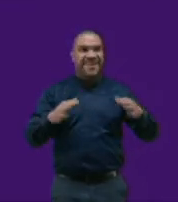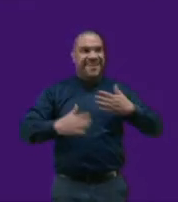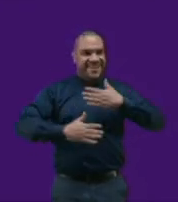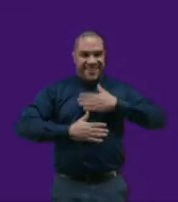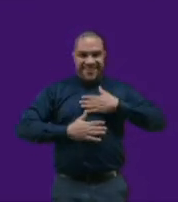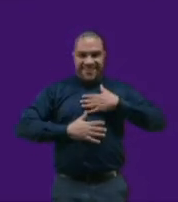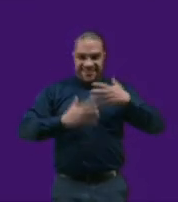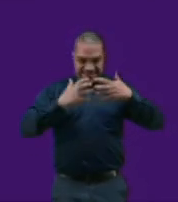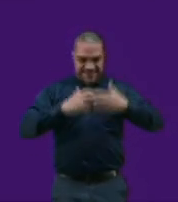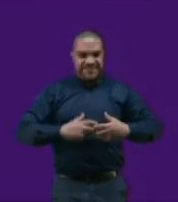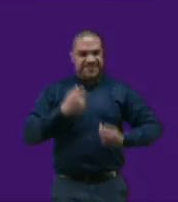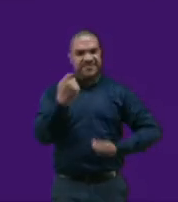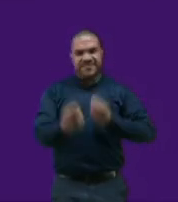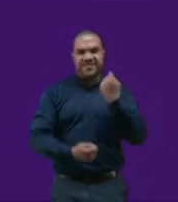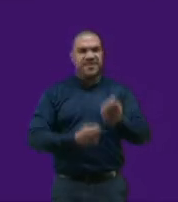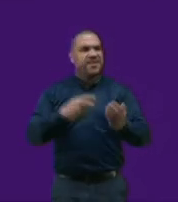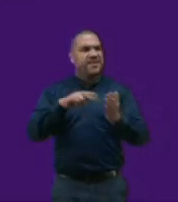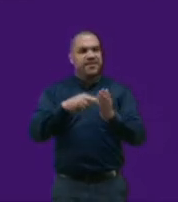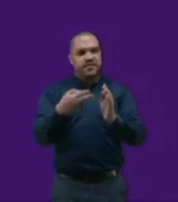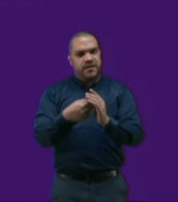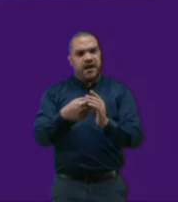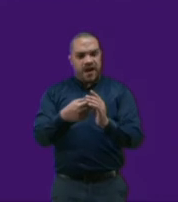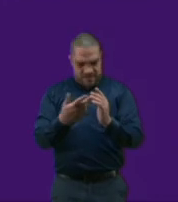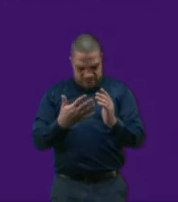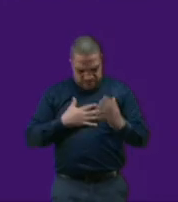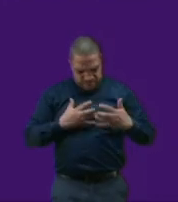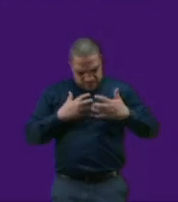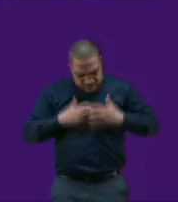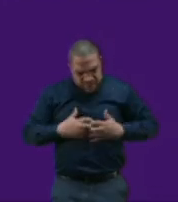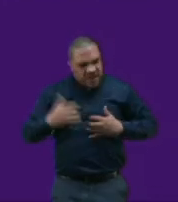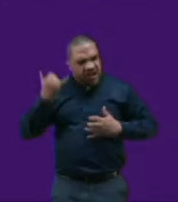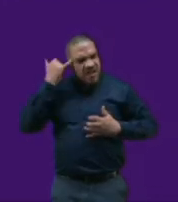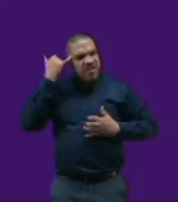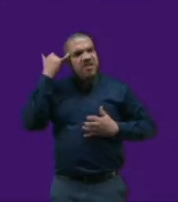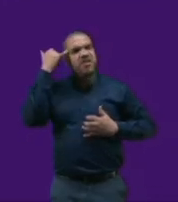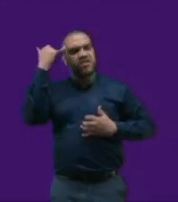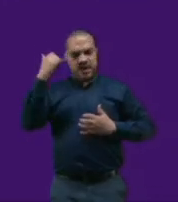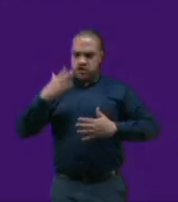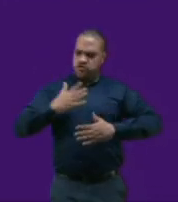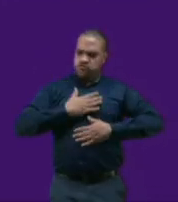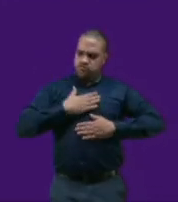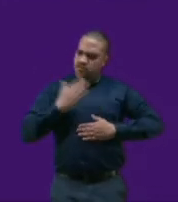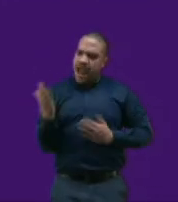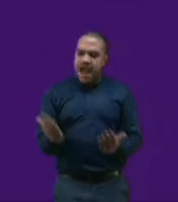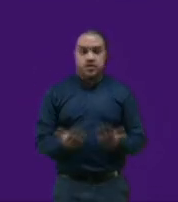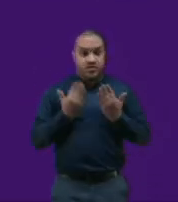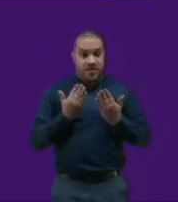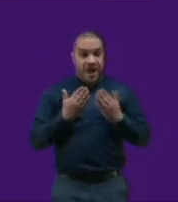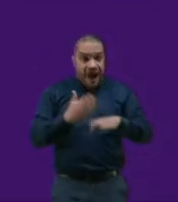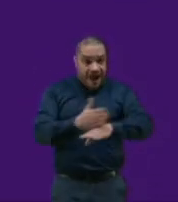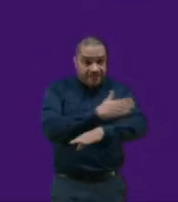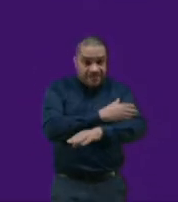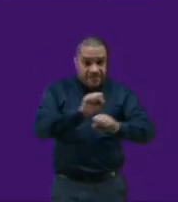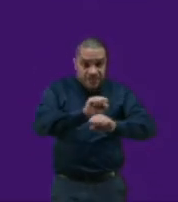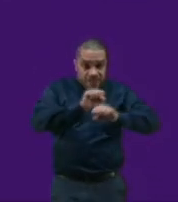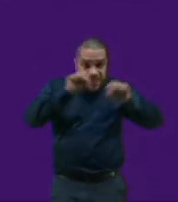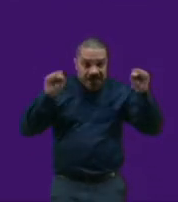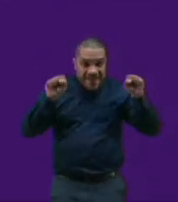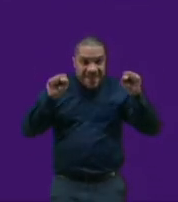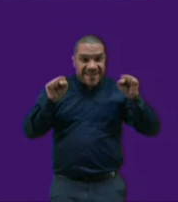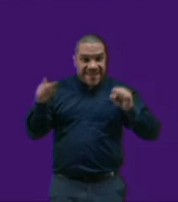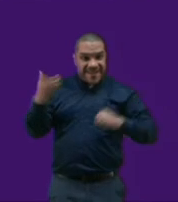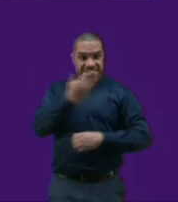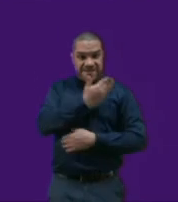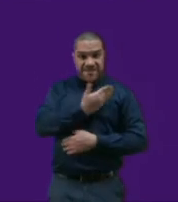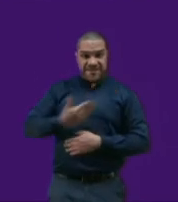ser y alineado con lo que el presidente Duque dijo esta mañana acerca del desarrollo que se ha tenido